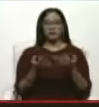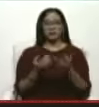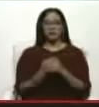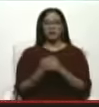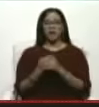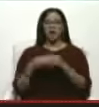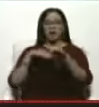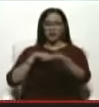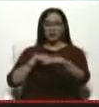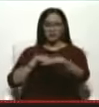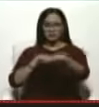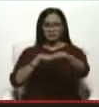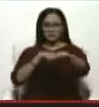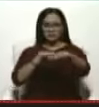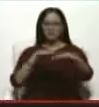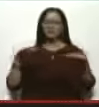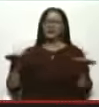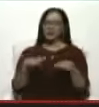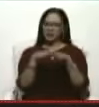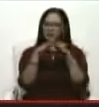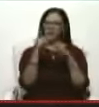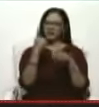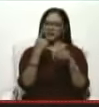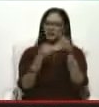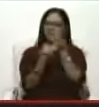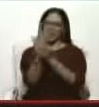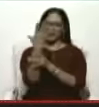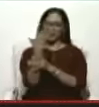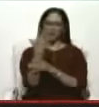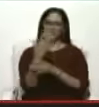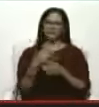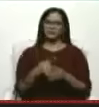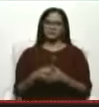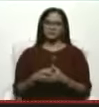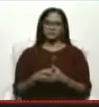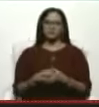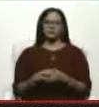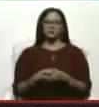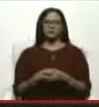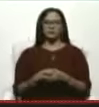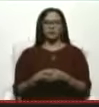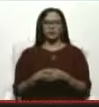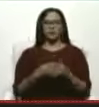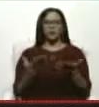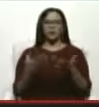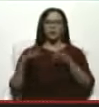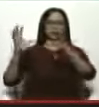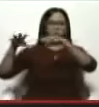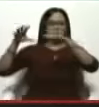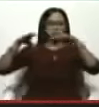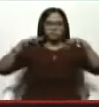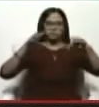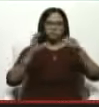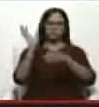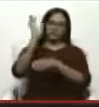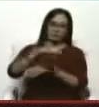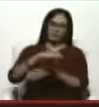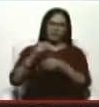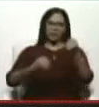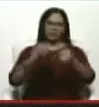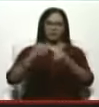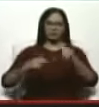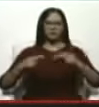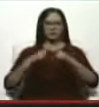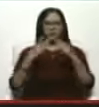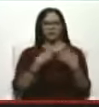de vehículos regresaba de Cumanacoa, uno de los árboles que fue afectado por las precipitaciones se derribó, impactando el vehículo donde se encontraba